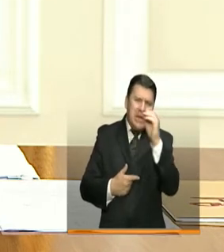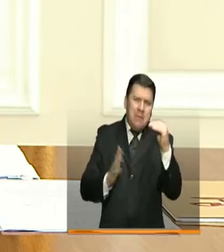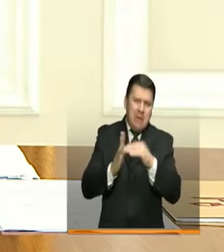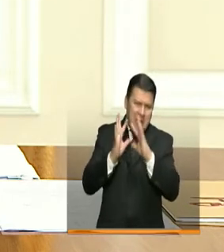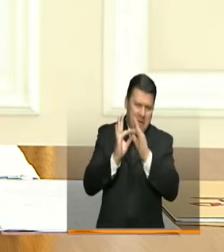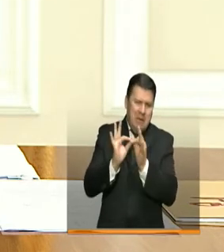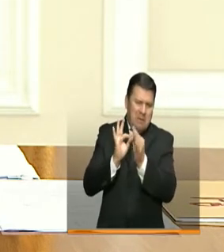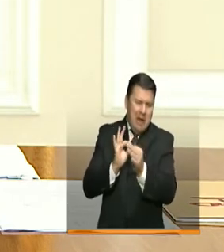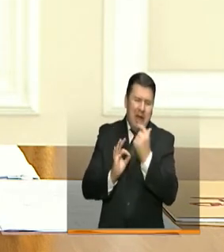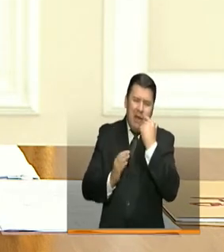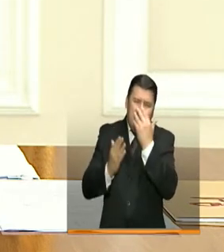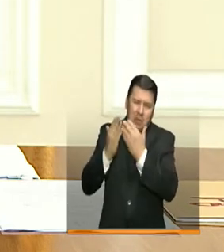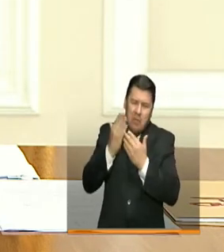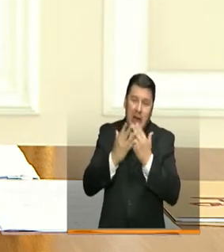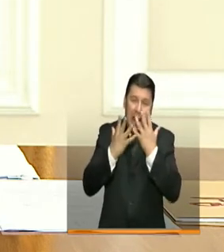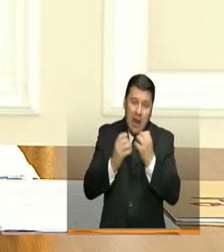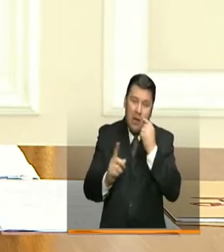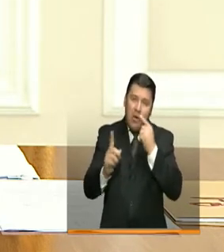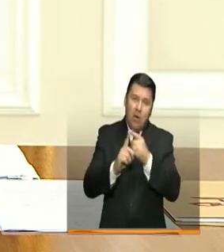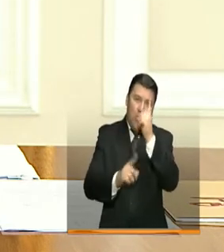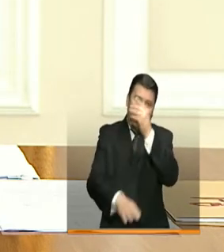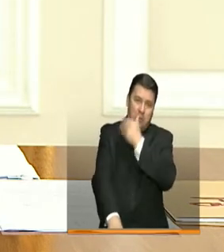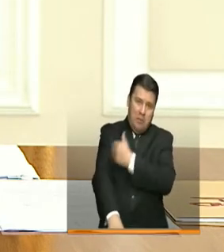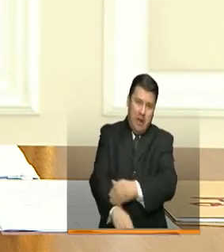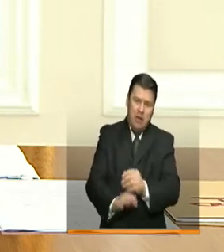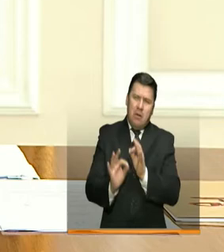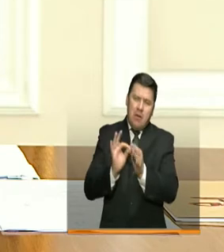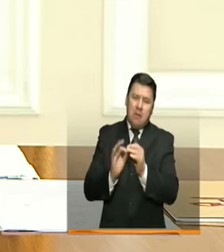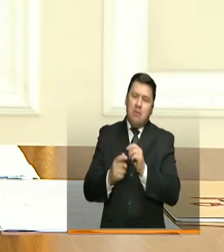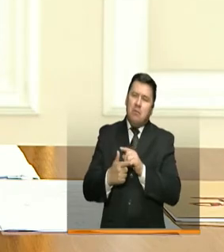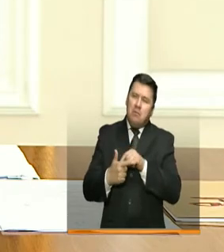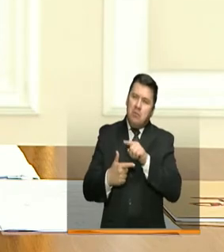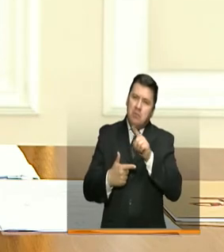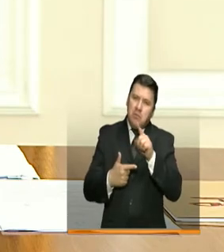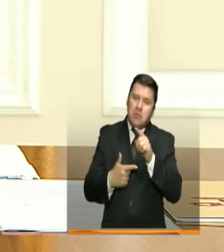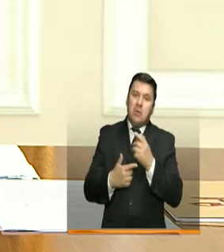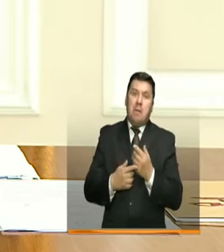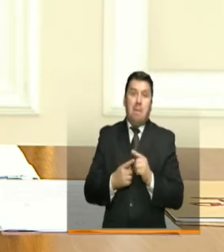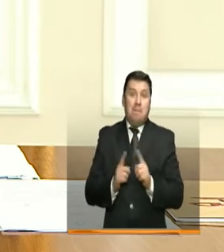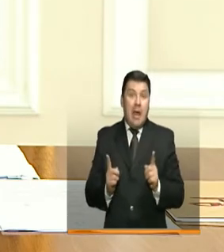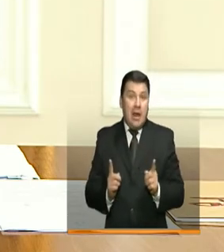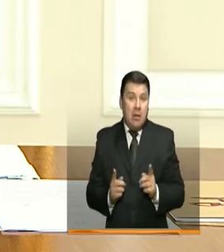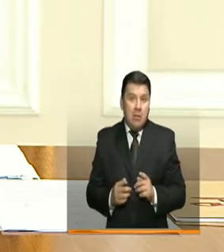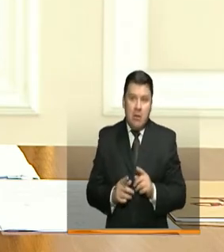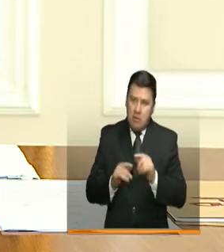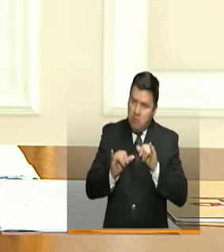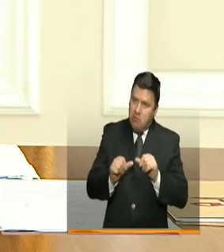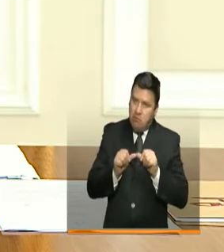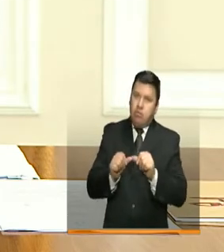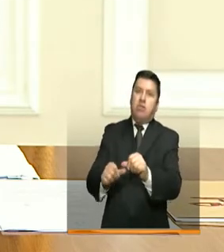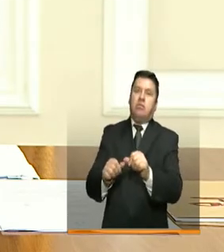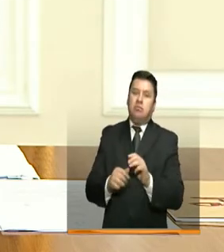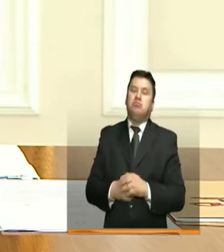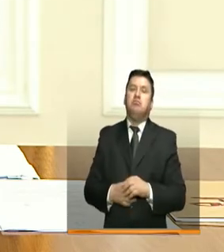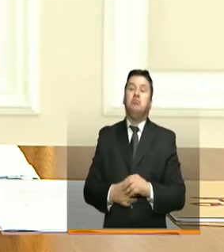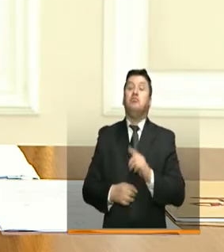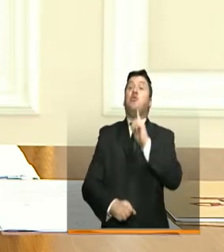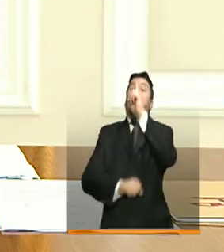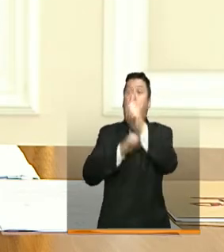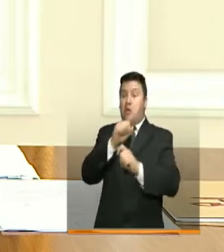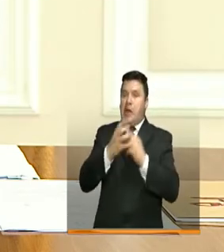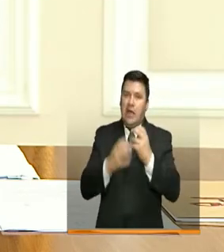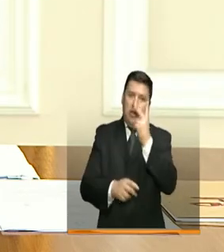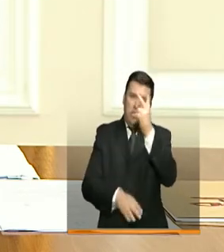familias y vamos a llegar a 1.000.000 en el marco, claro, de esta contingencia, pero para quedarse. Y vamos a llegar el año entrante